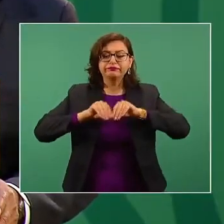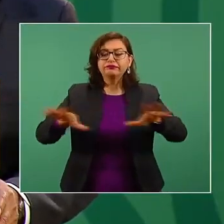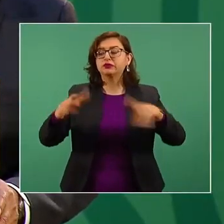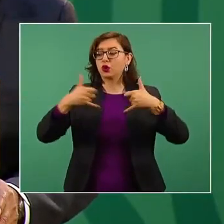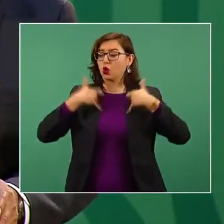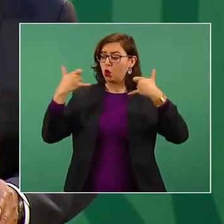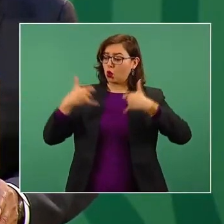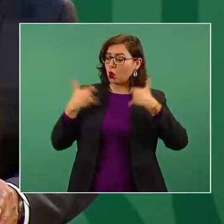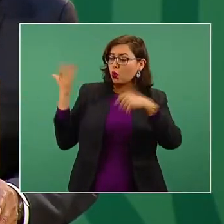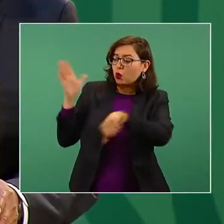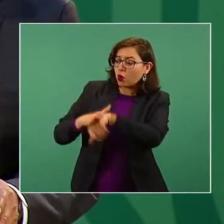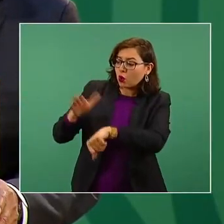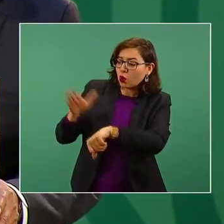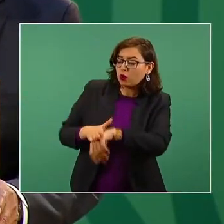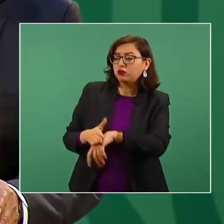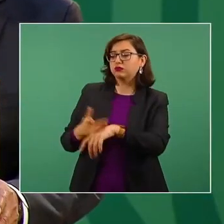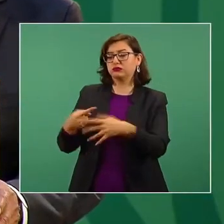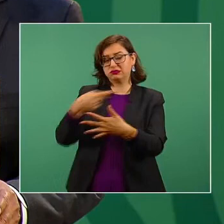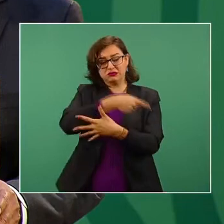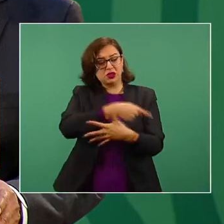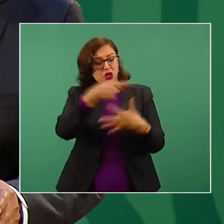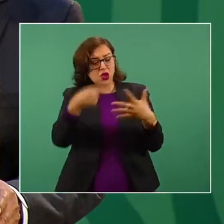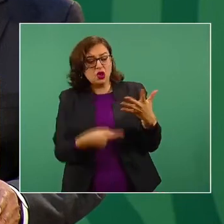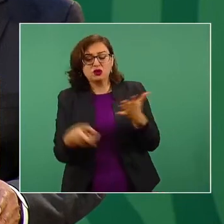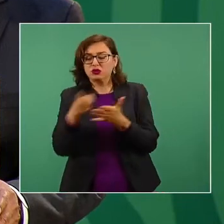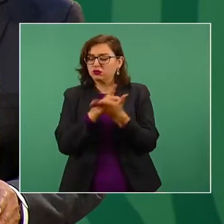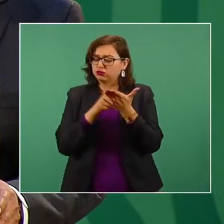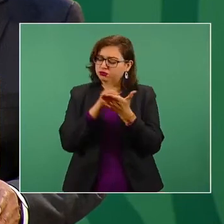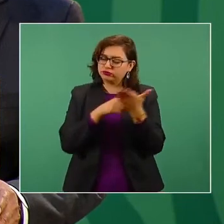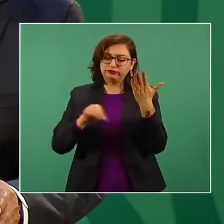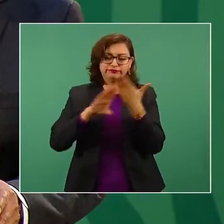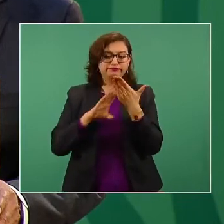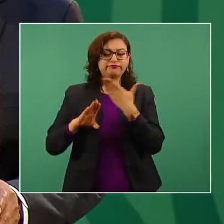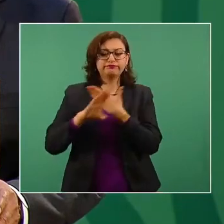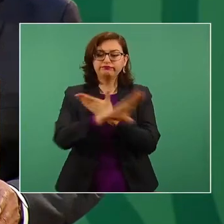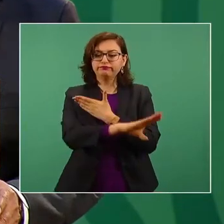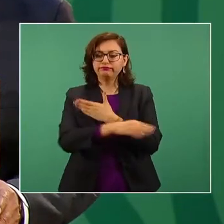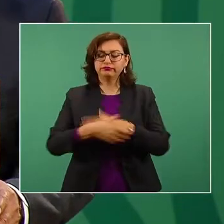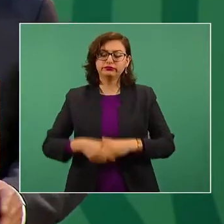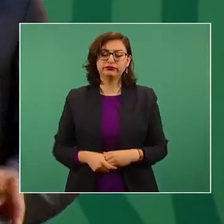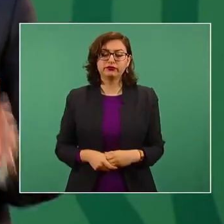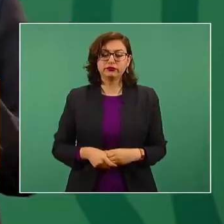jóvenes en contra de estas adicciones,